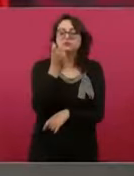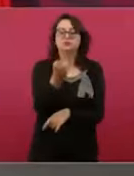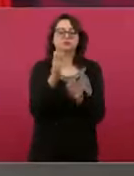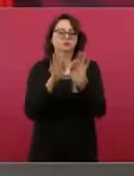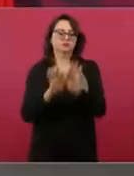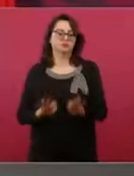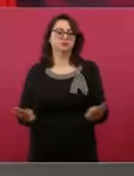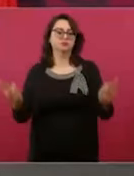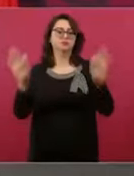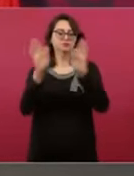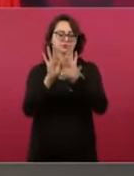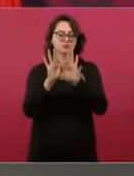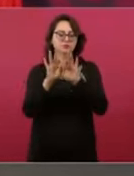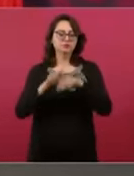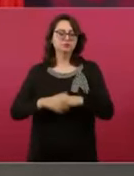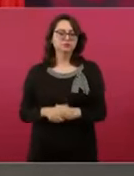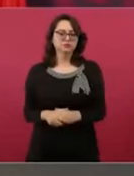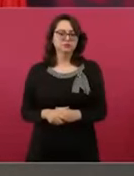que